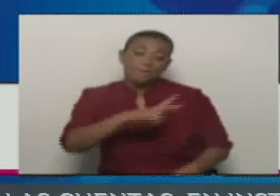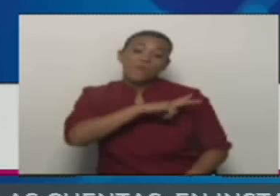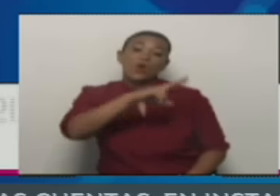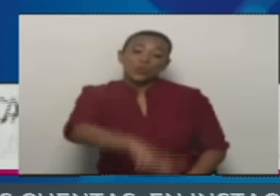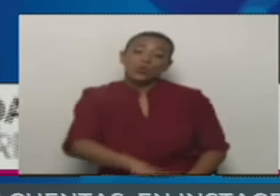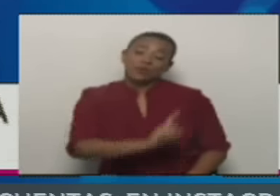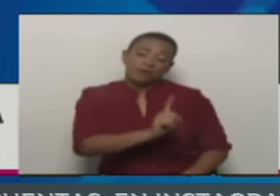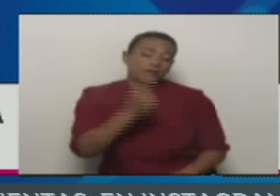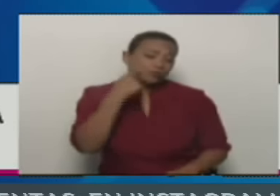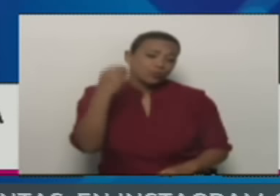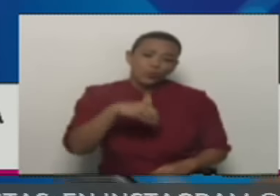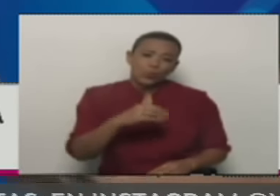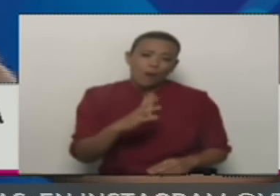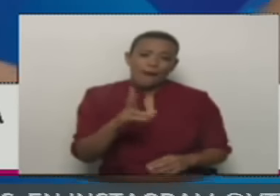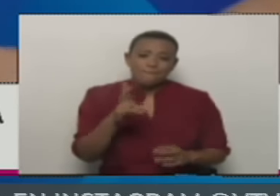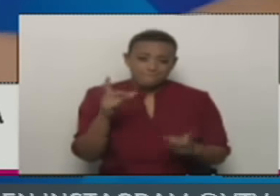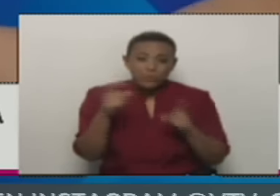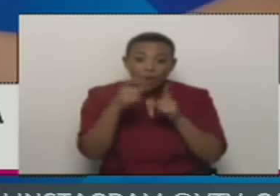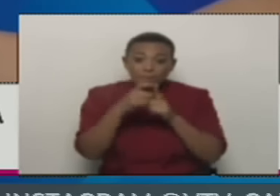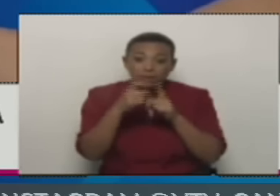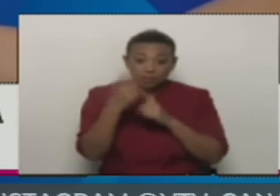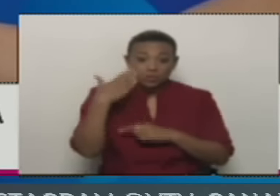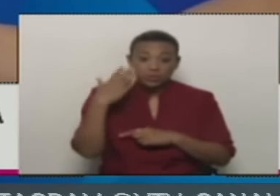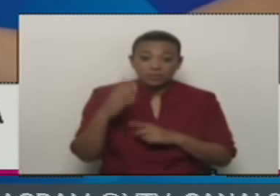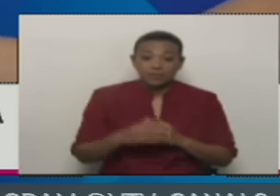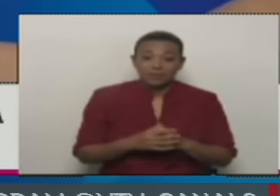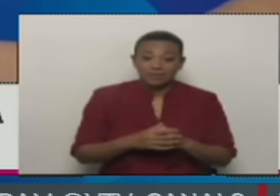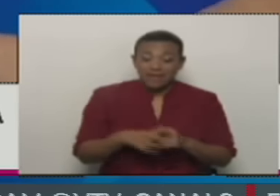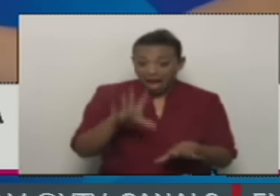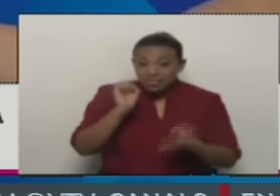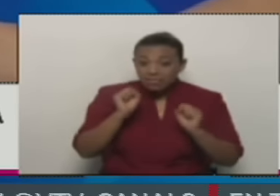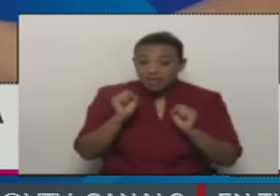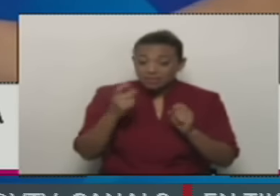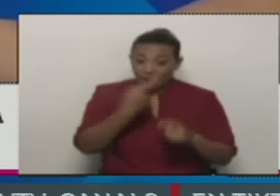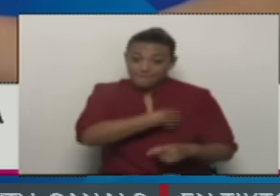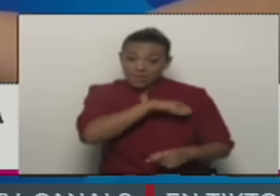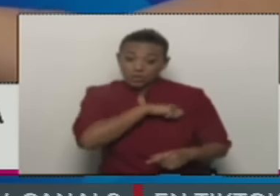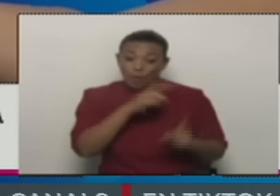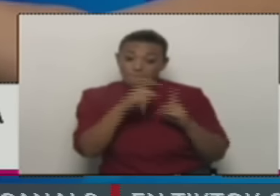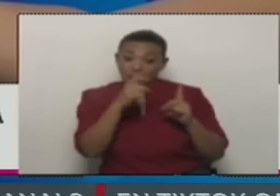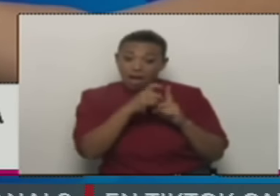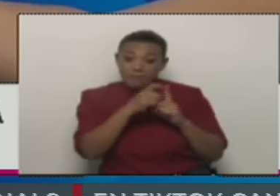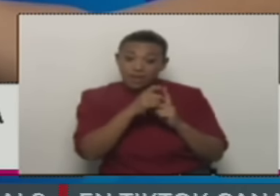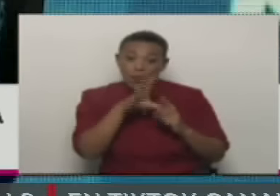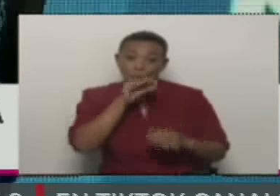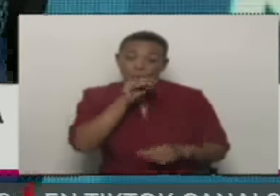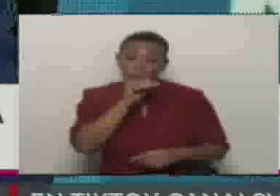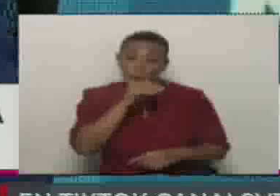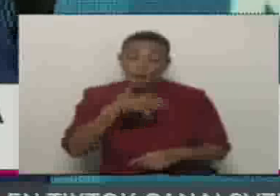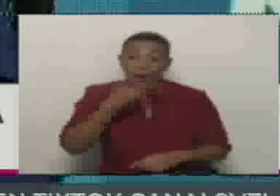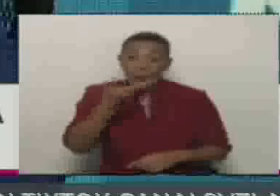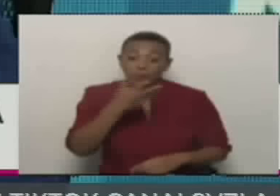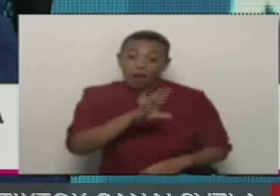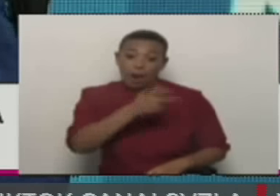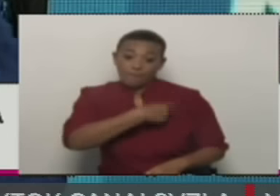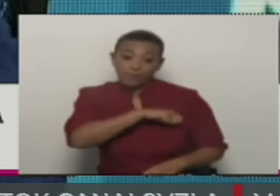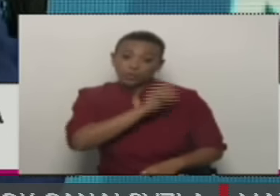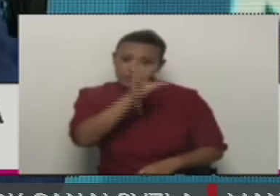entiende. ¿Vos entiendo lo que eu falo? Sí. ¿Eu estoy hablando? ¿Se me entiende? Sí, perfecto. ¿Ah?